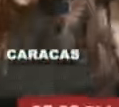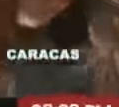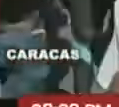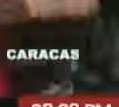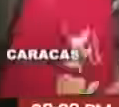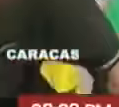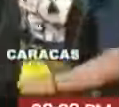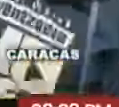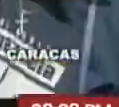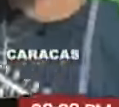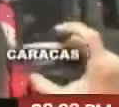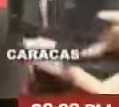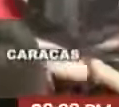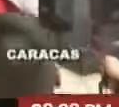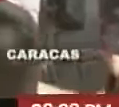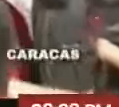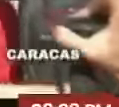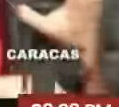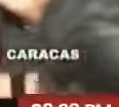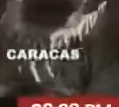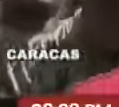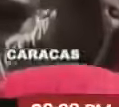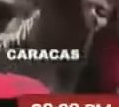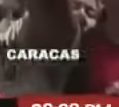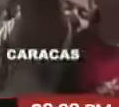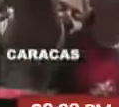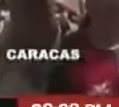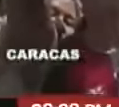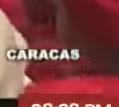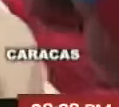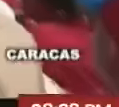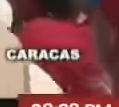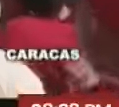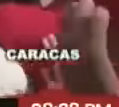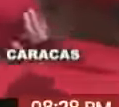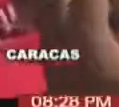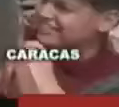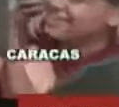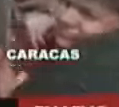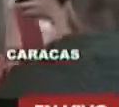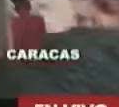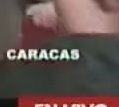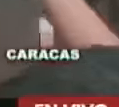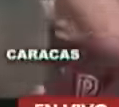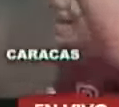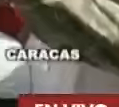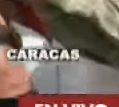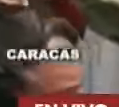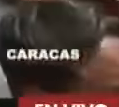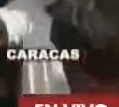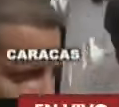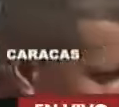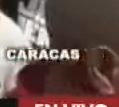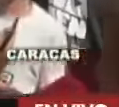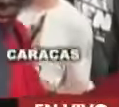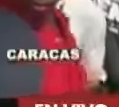Con mucha alegría, la juventud en la calle, en apoyo electrico a nuestro presidente Nicolás